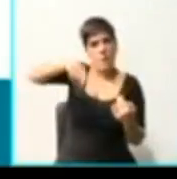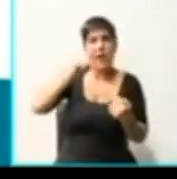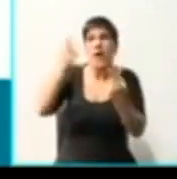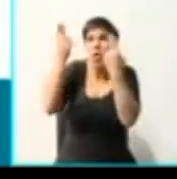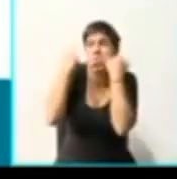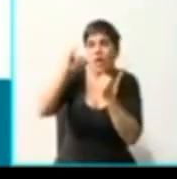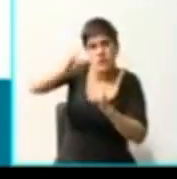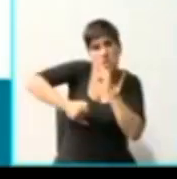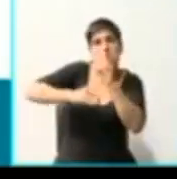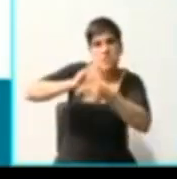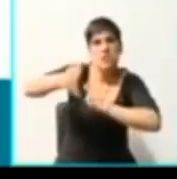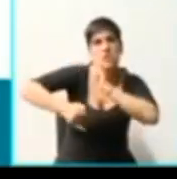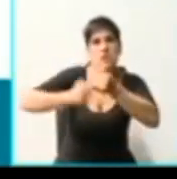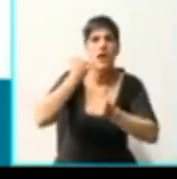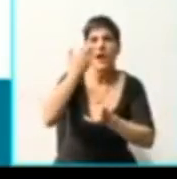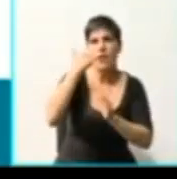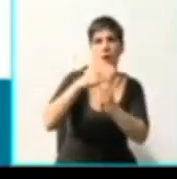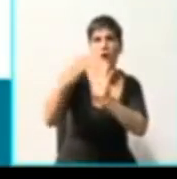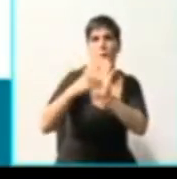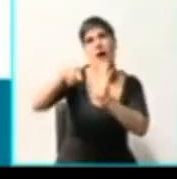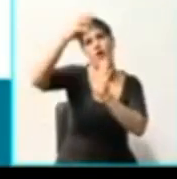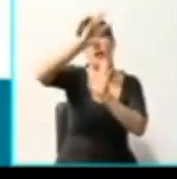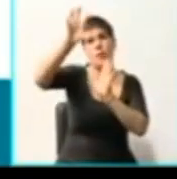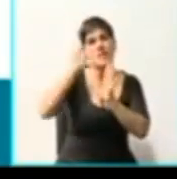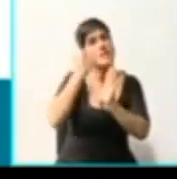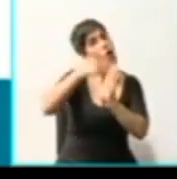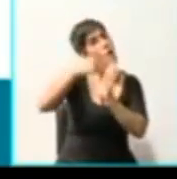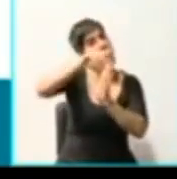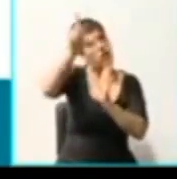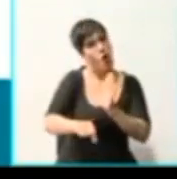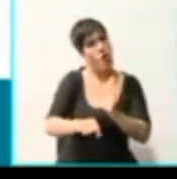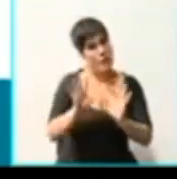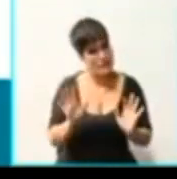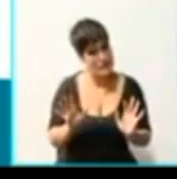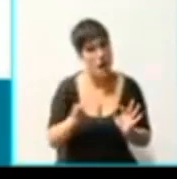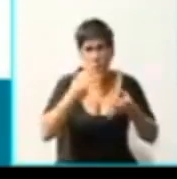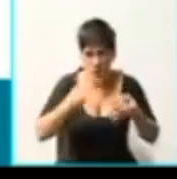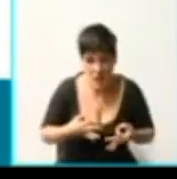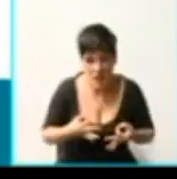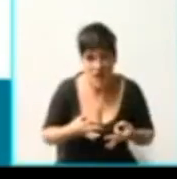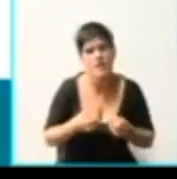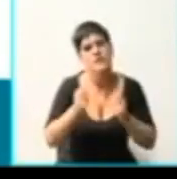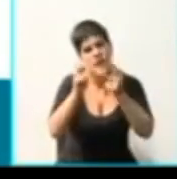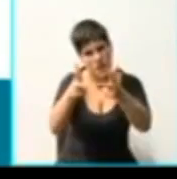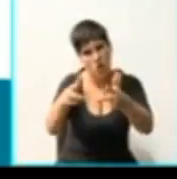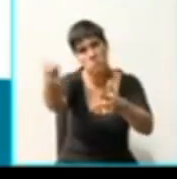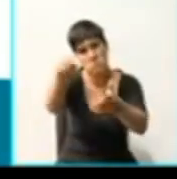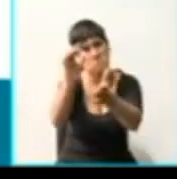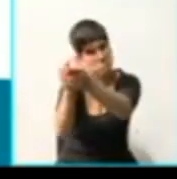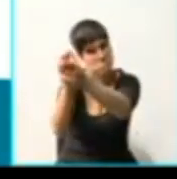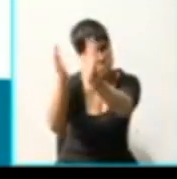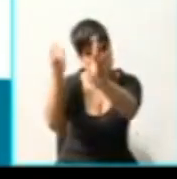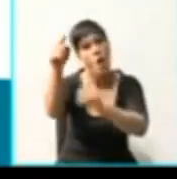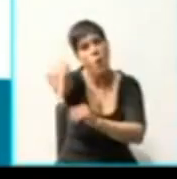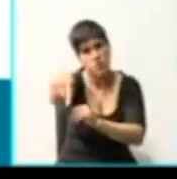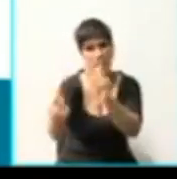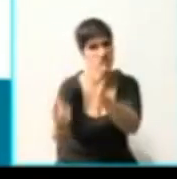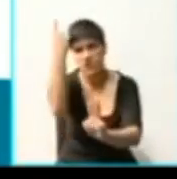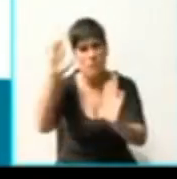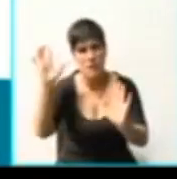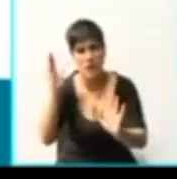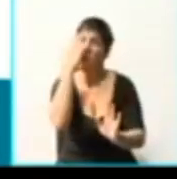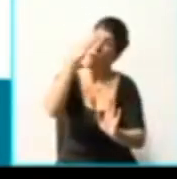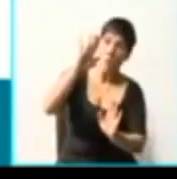para el resto del país. Porque la verdad hay que reconocerles una originalidad, y es que lo vienen haciendo desde antes que se ponga por escrito con el